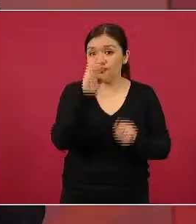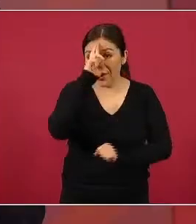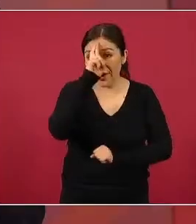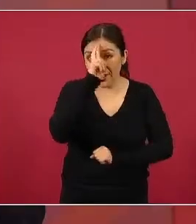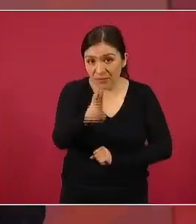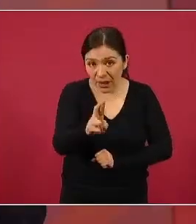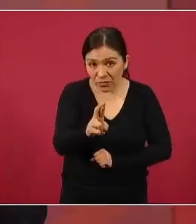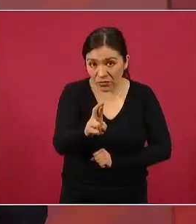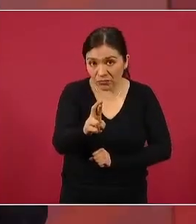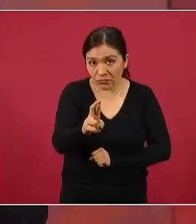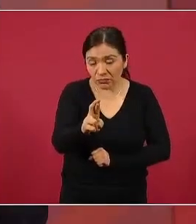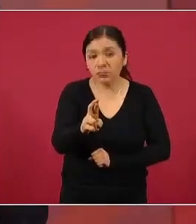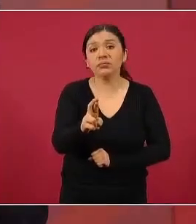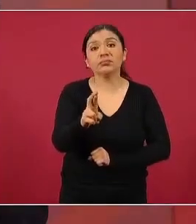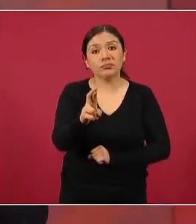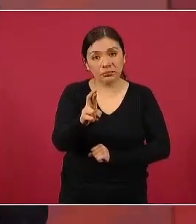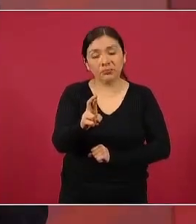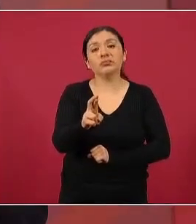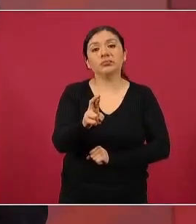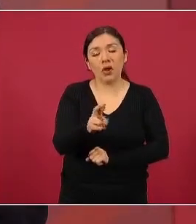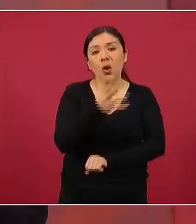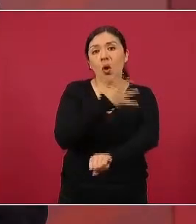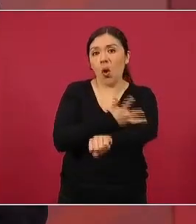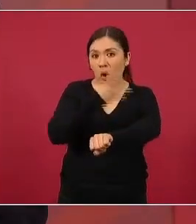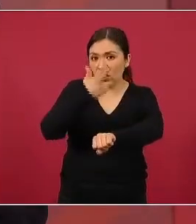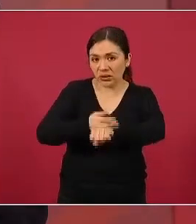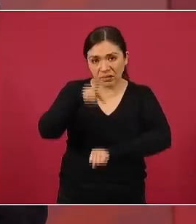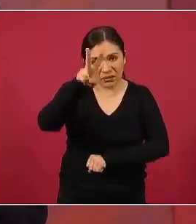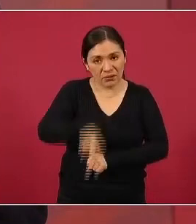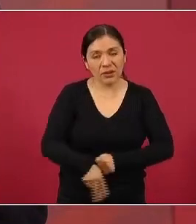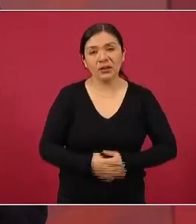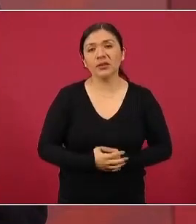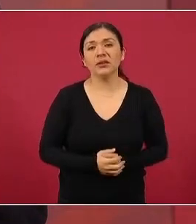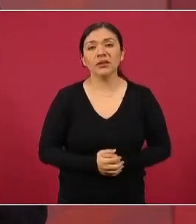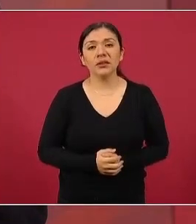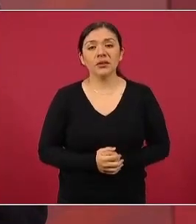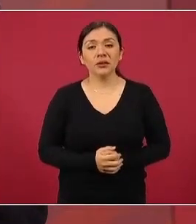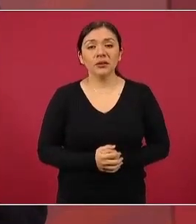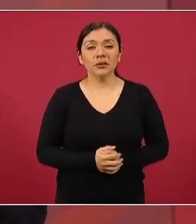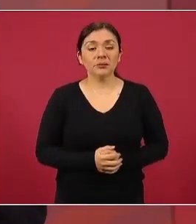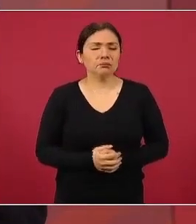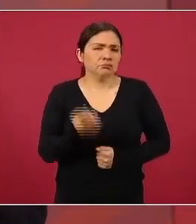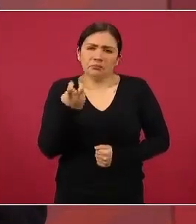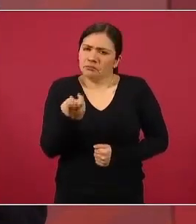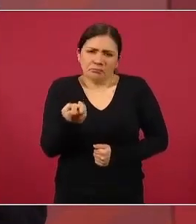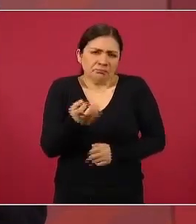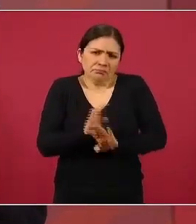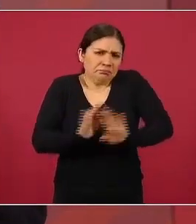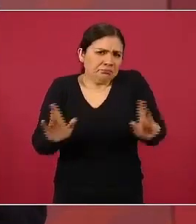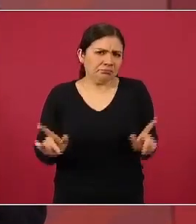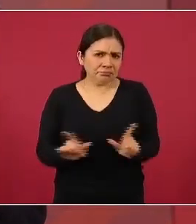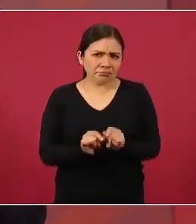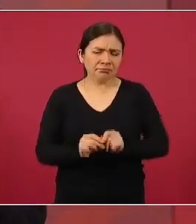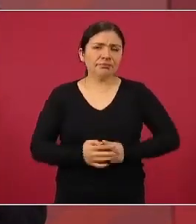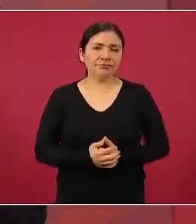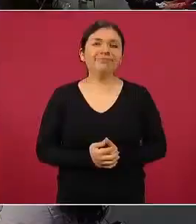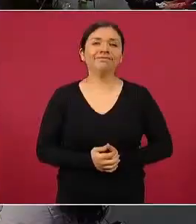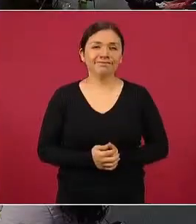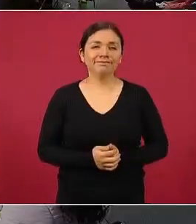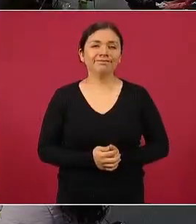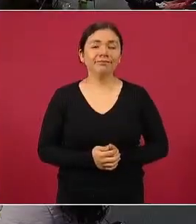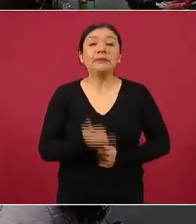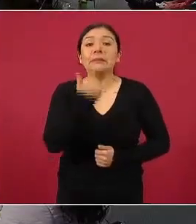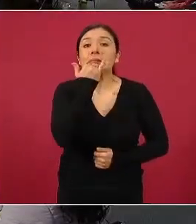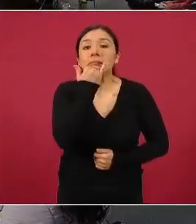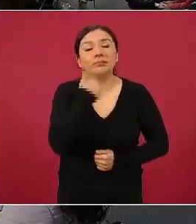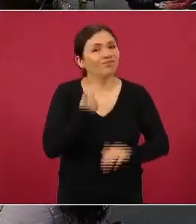y de honestidad. Eso es todo, básicamente. Me tengo